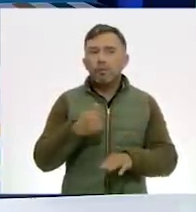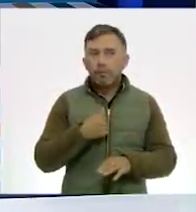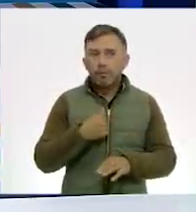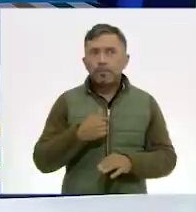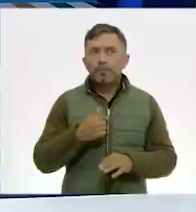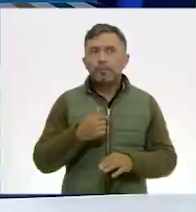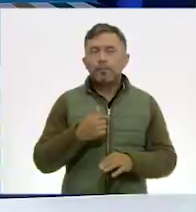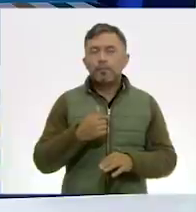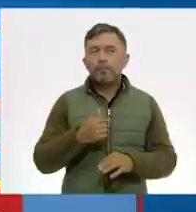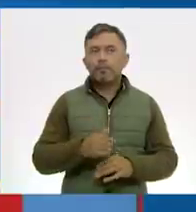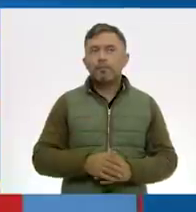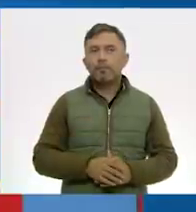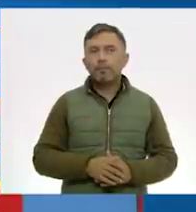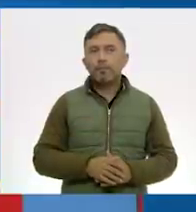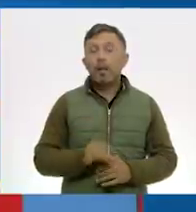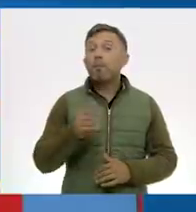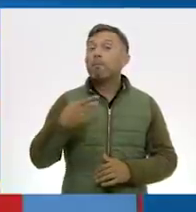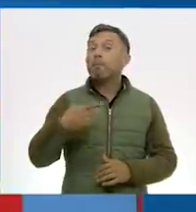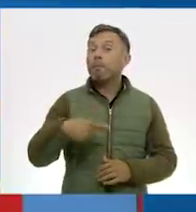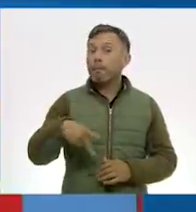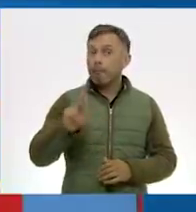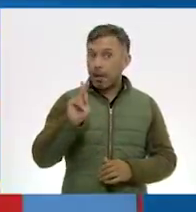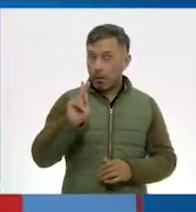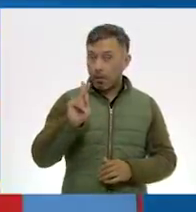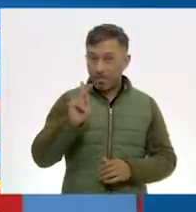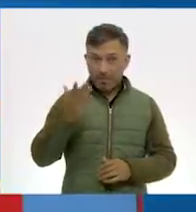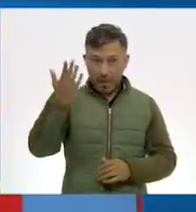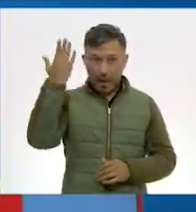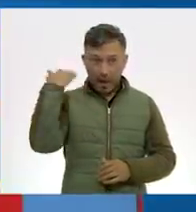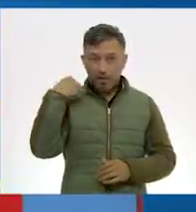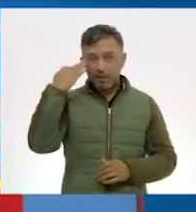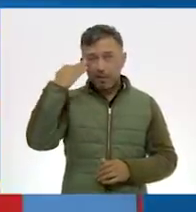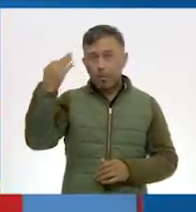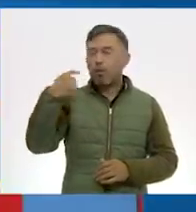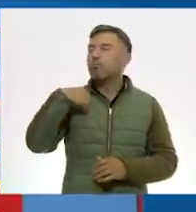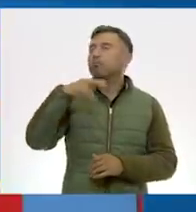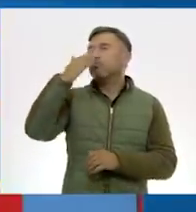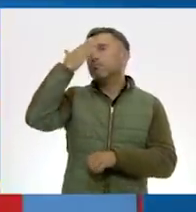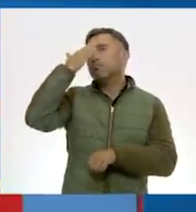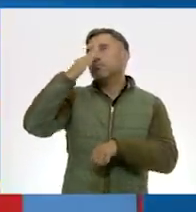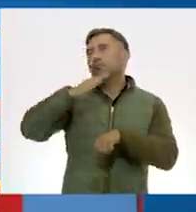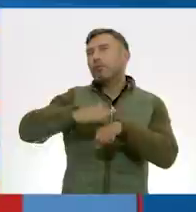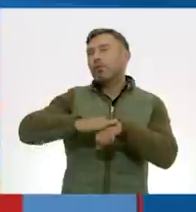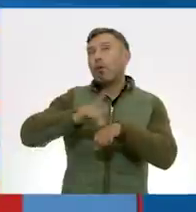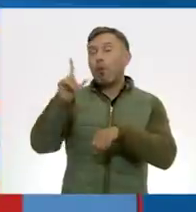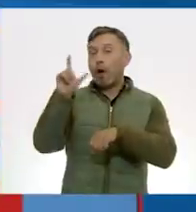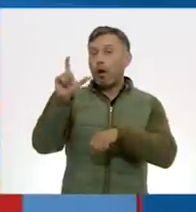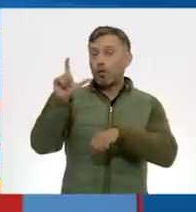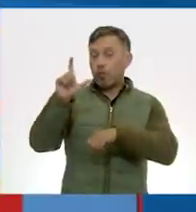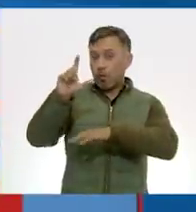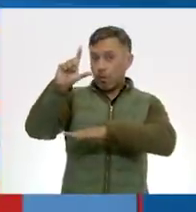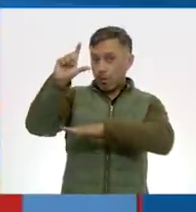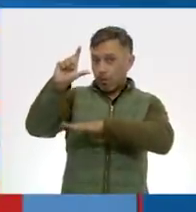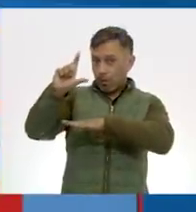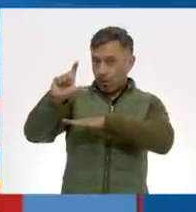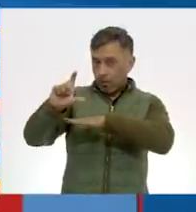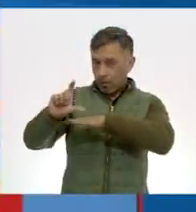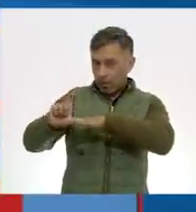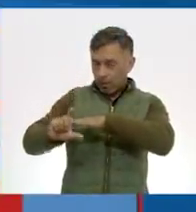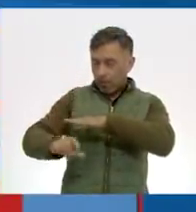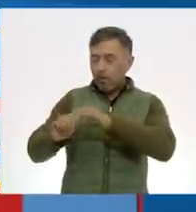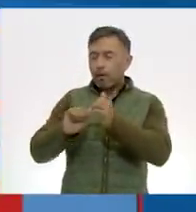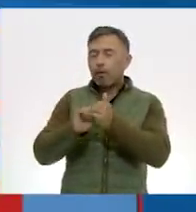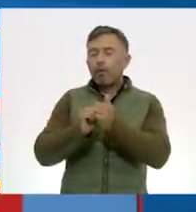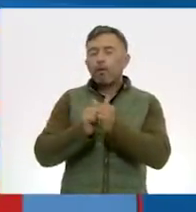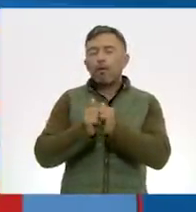plena. Sin embargo, en aquellos días memorables, a la hora del crepúsculo, me sentía conmovido ante